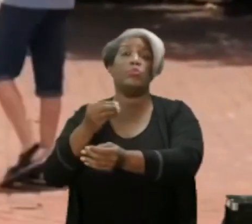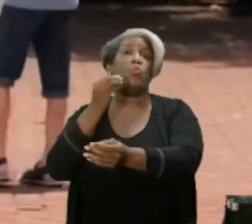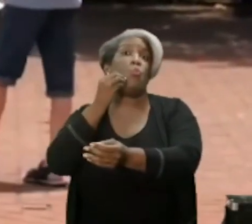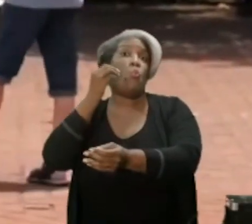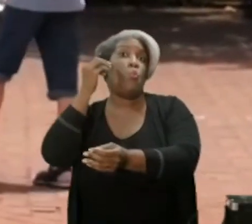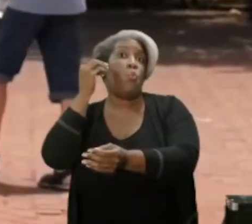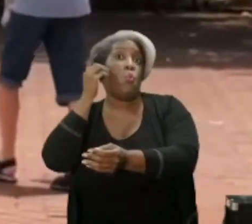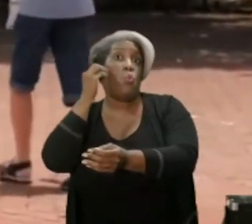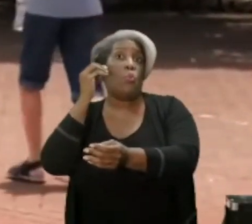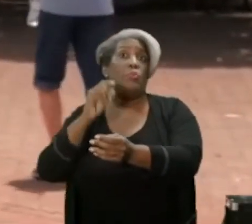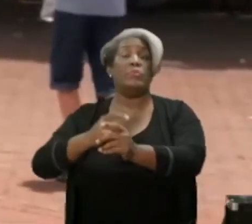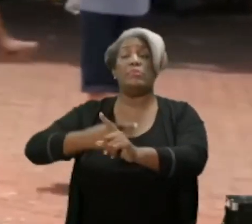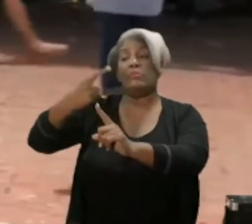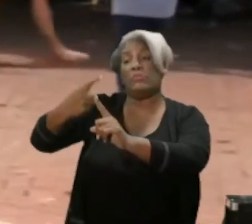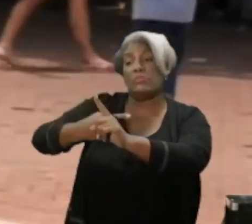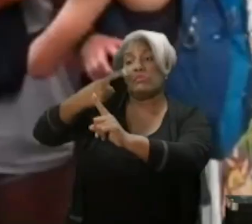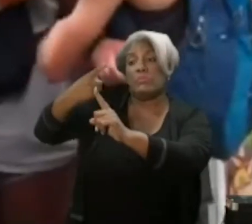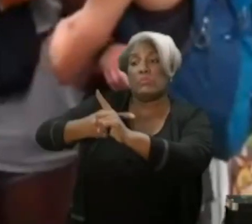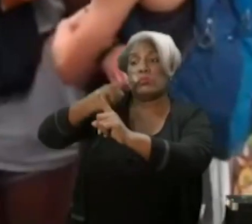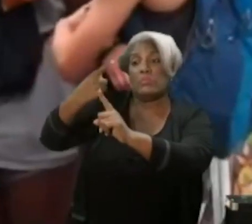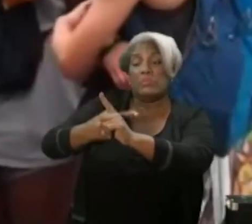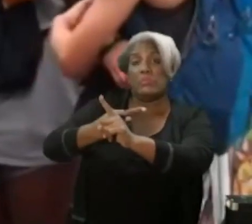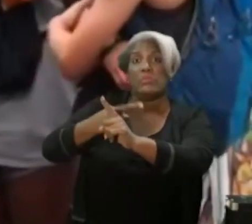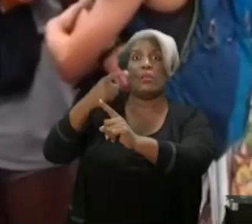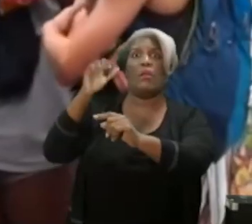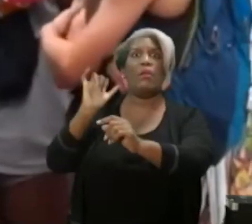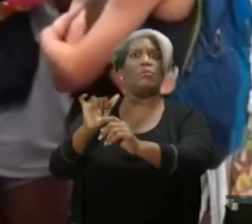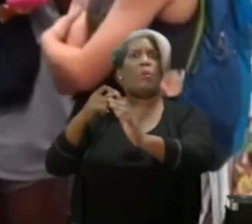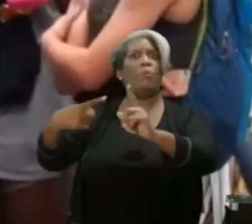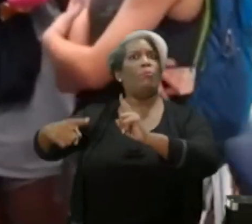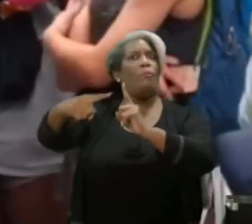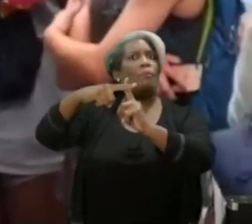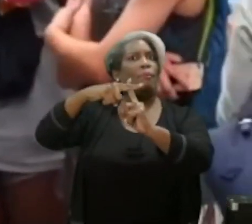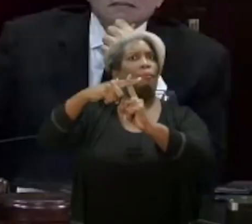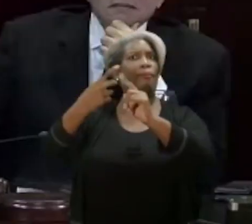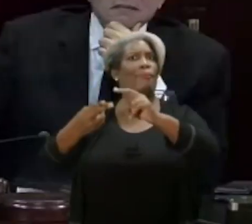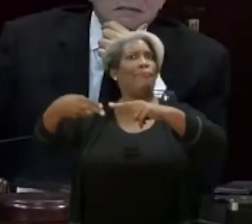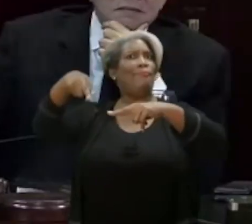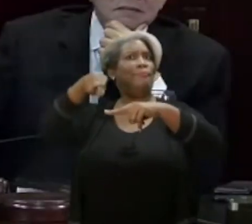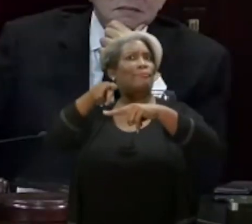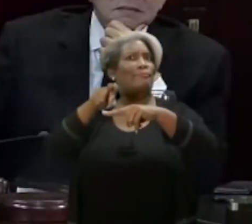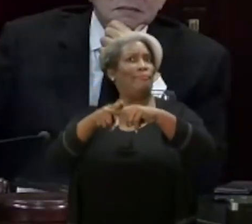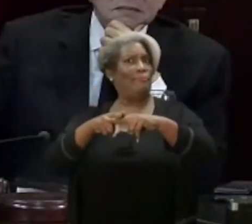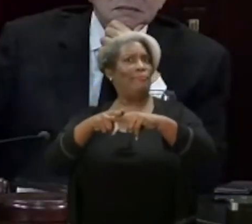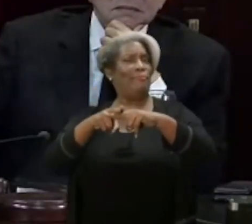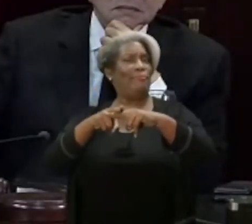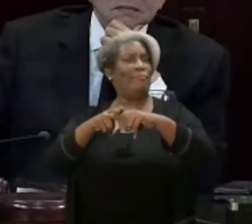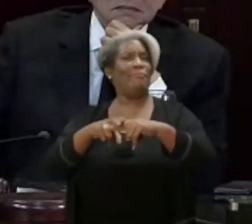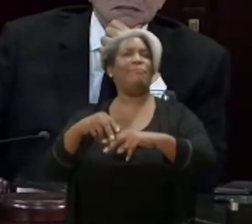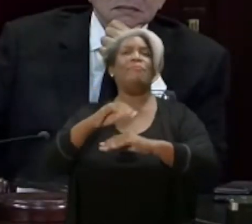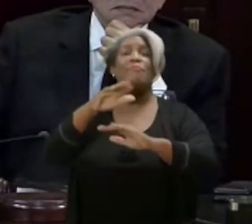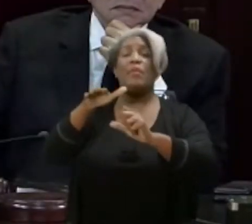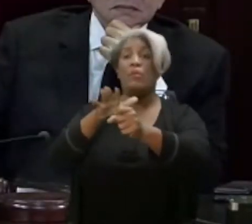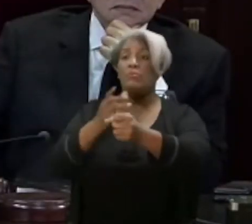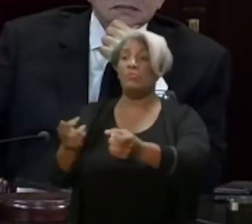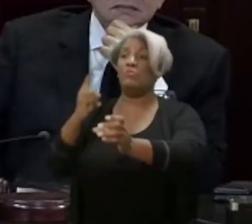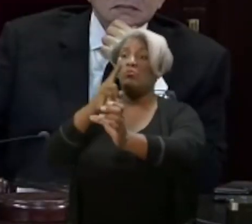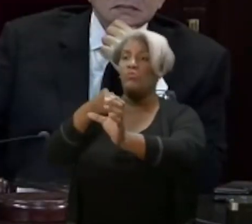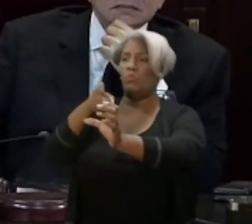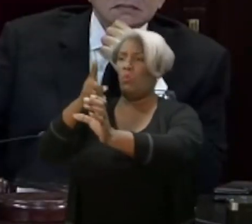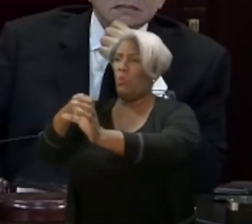viven del alquiler de corto plazo también se vio positivamente impactada, con un incremento en la ocupación